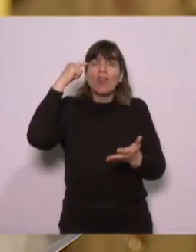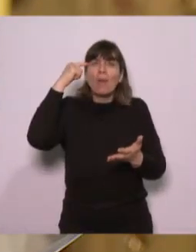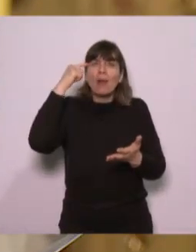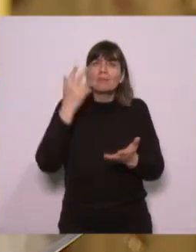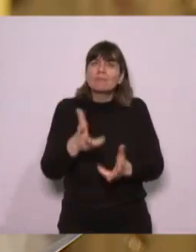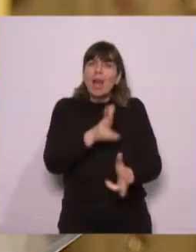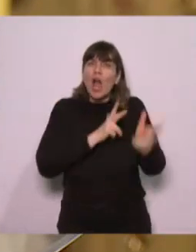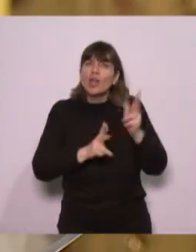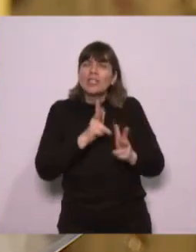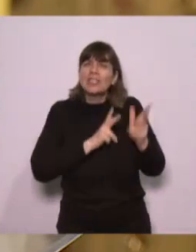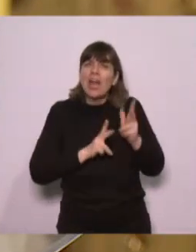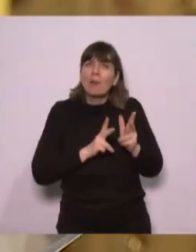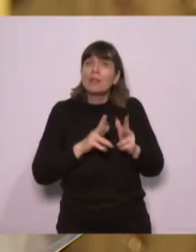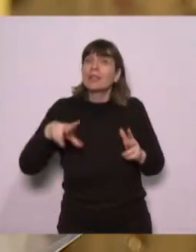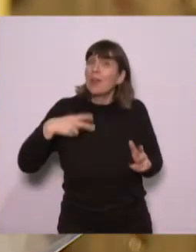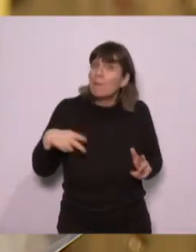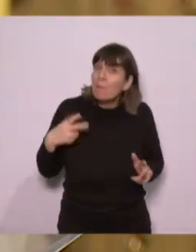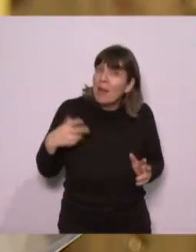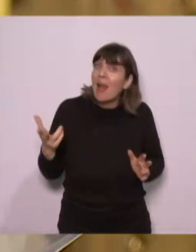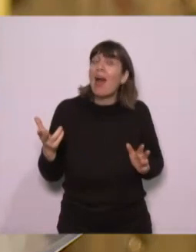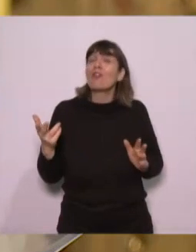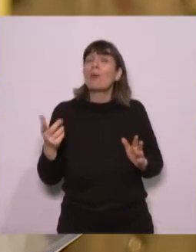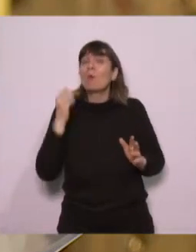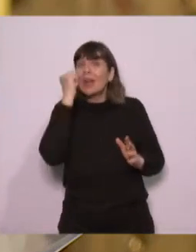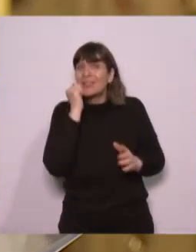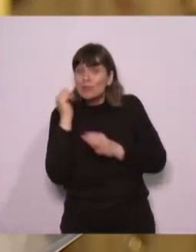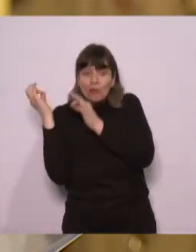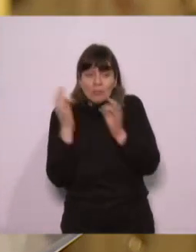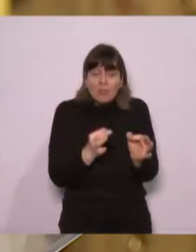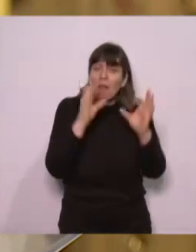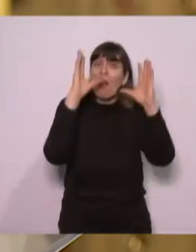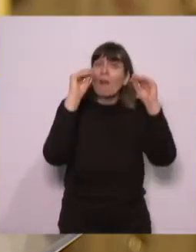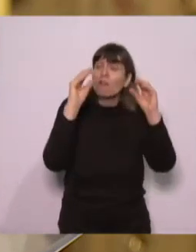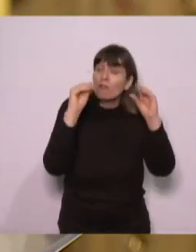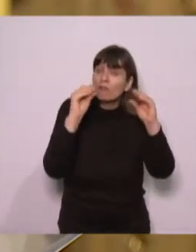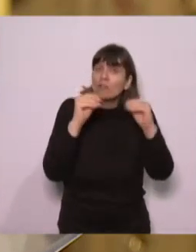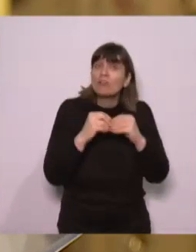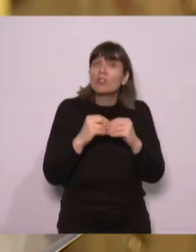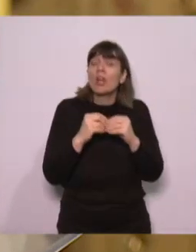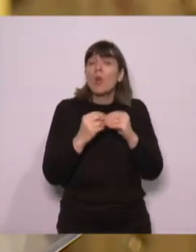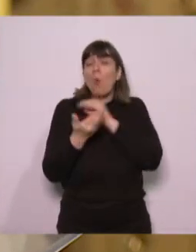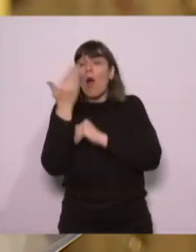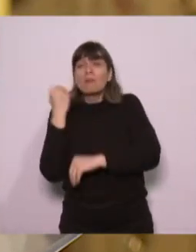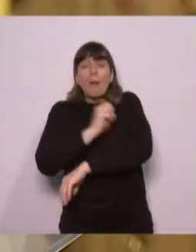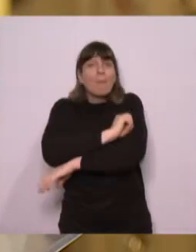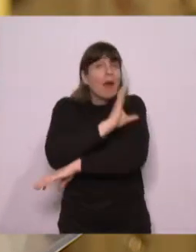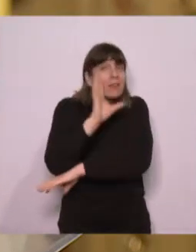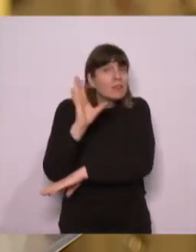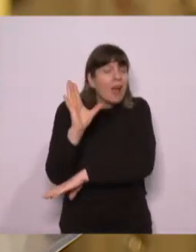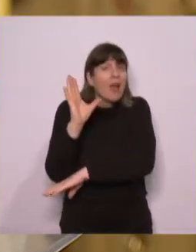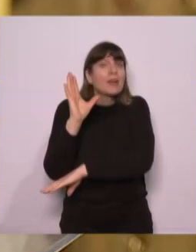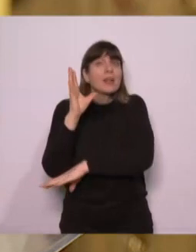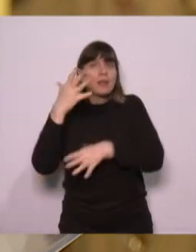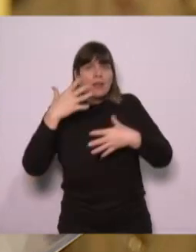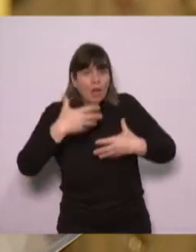hablaban de estén preparados porque si el Señor llega de noche o antes del alba y